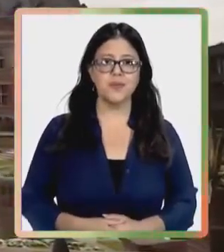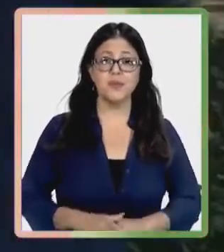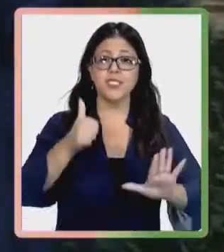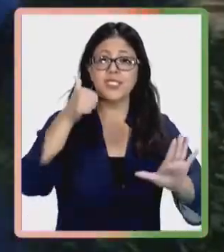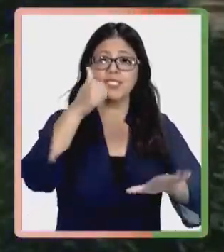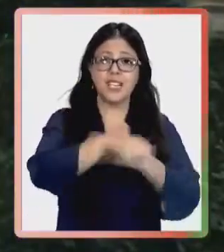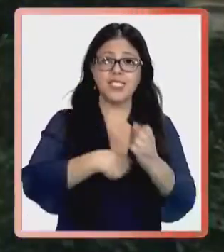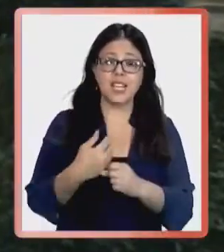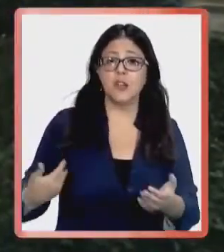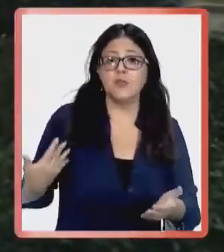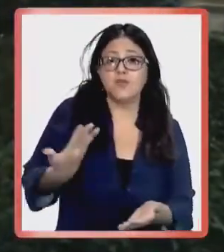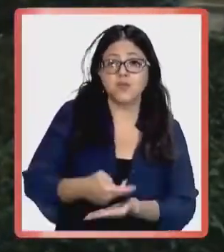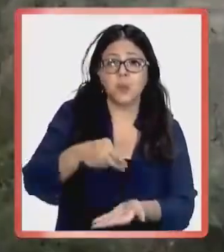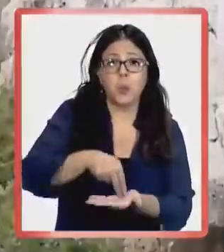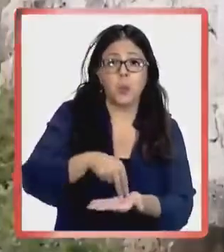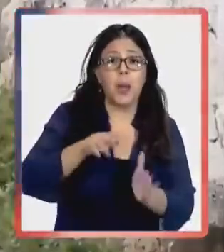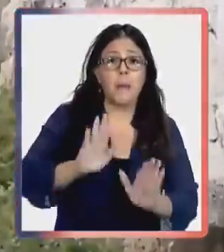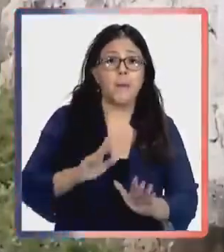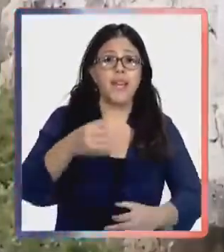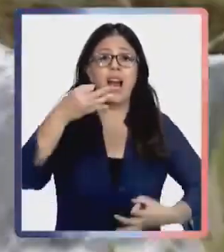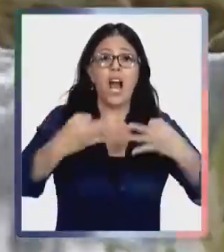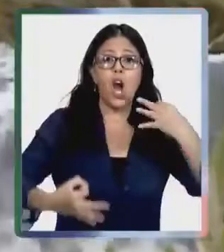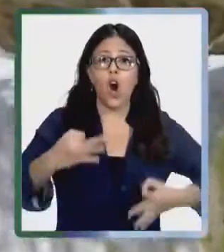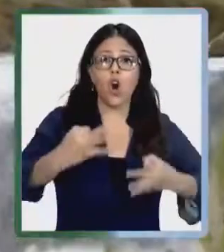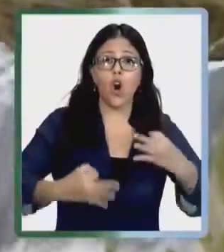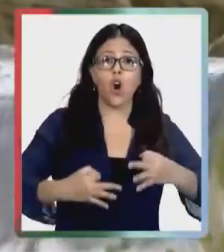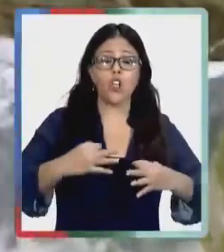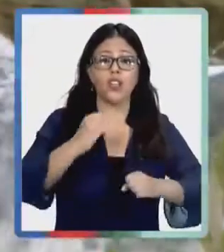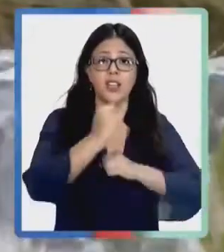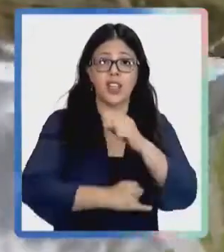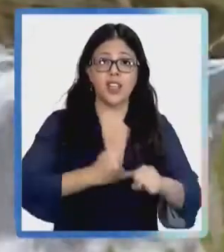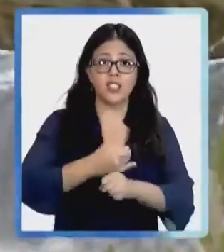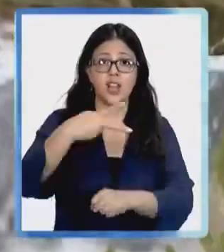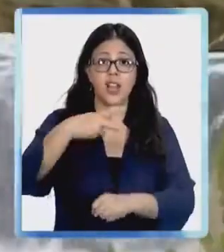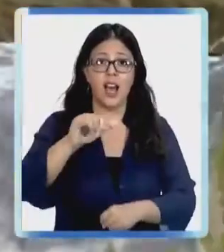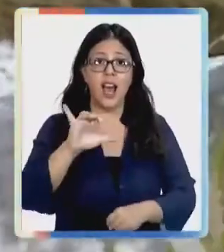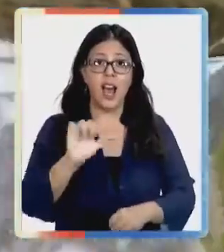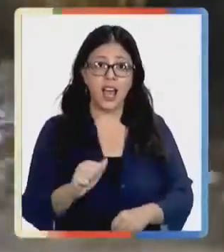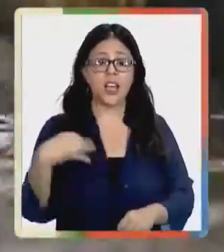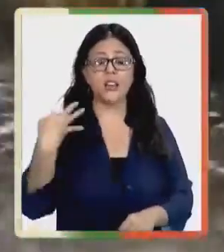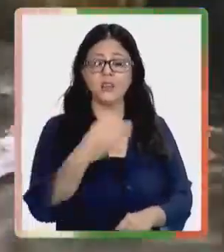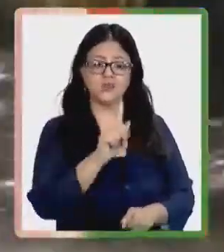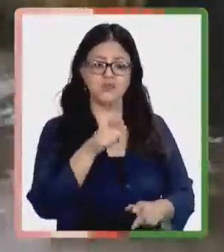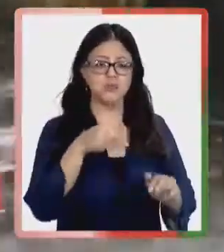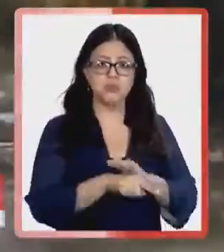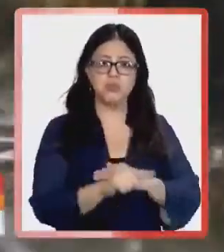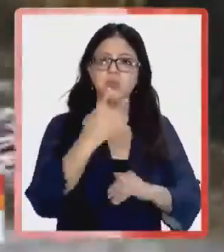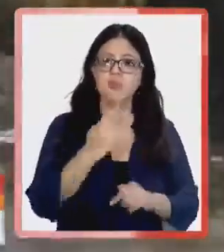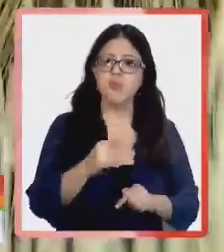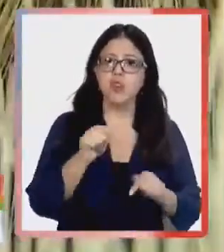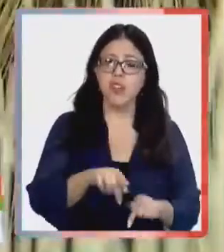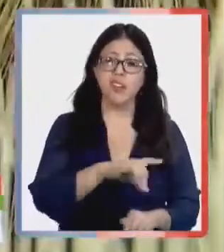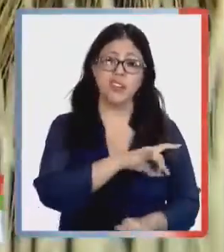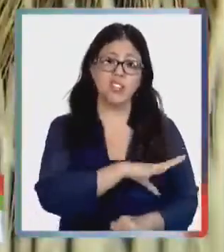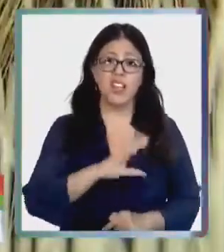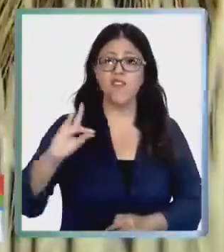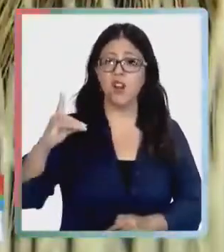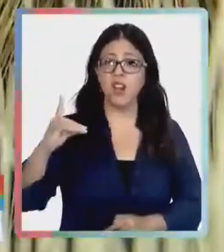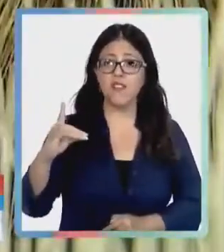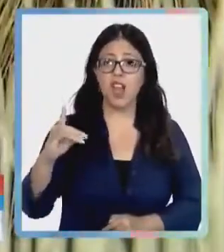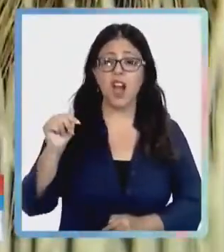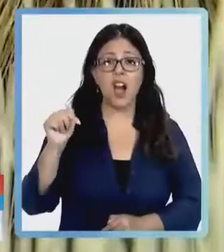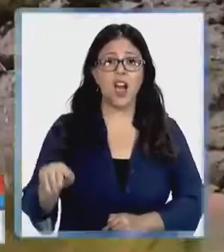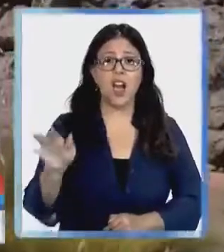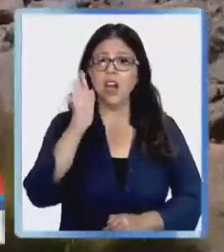Después de 6 años de espera, finalmente la Corte Internacional de La Haya resolvió no pronunciarse, porque estimó que entre Chile y